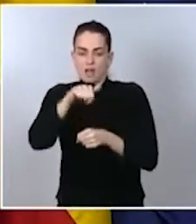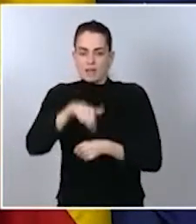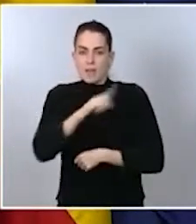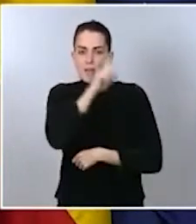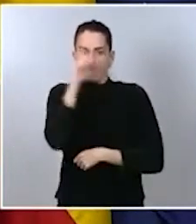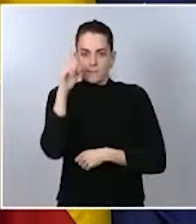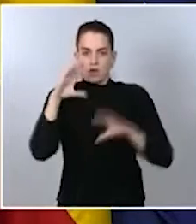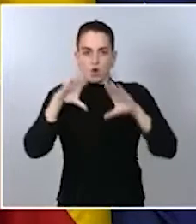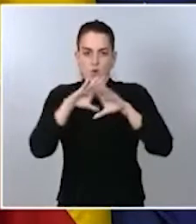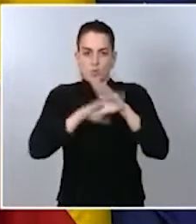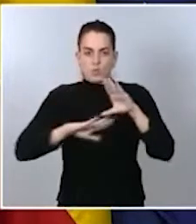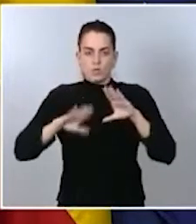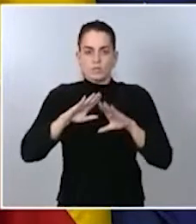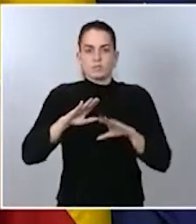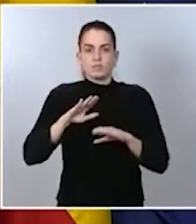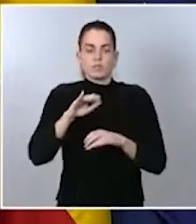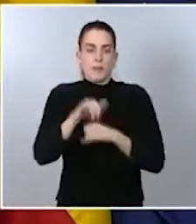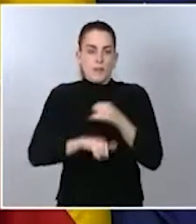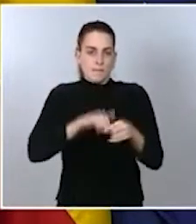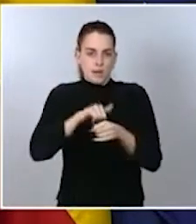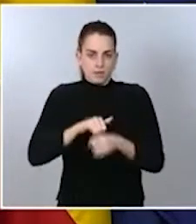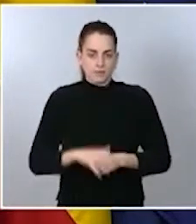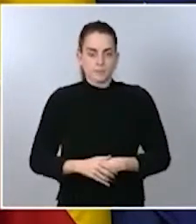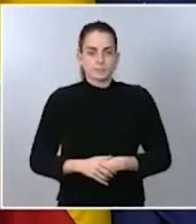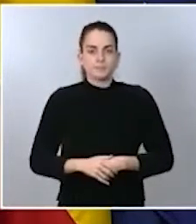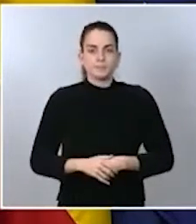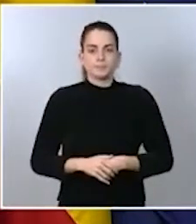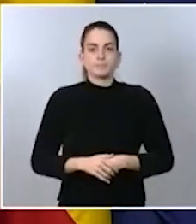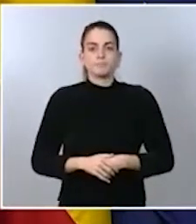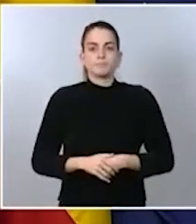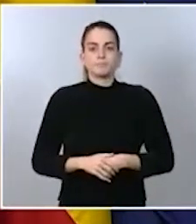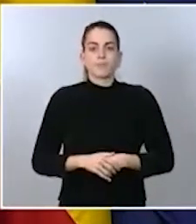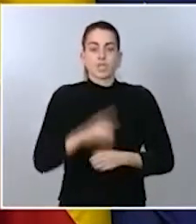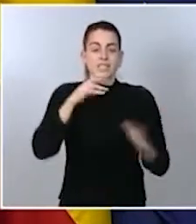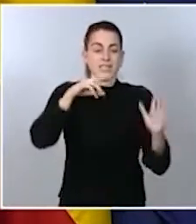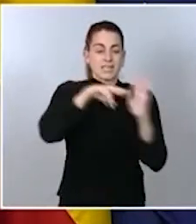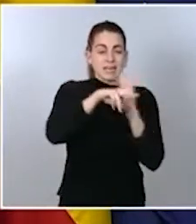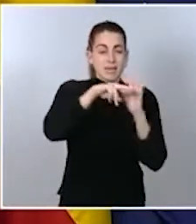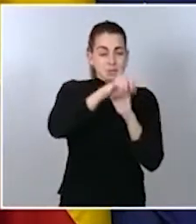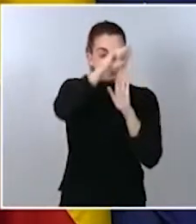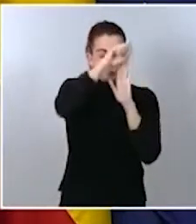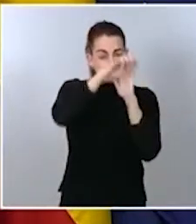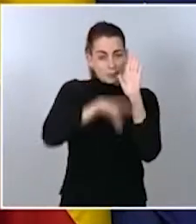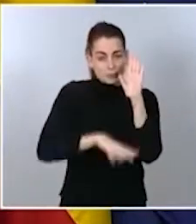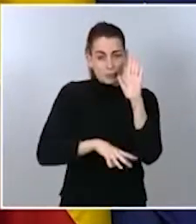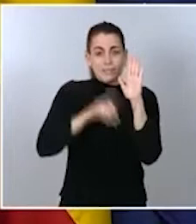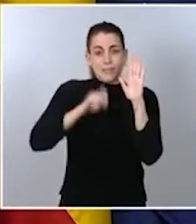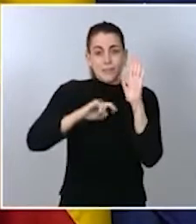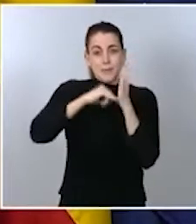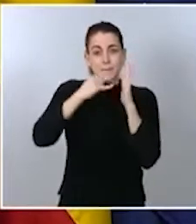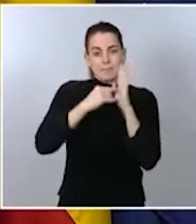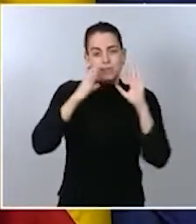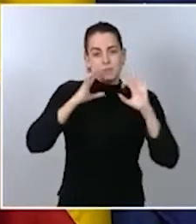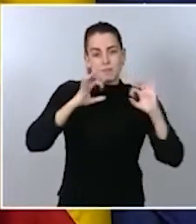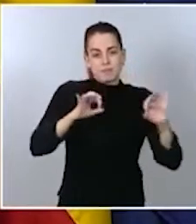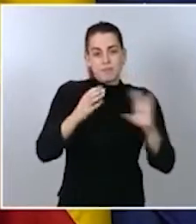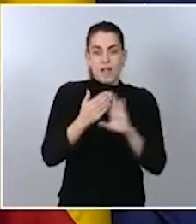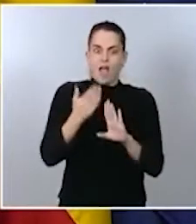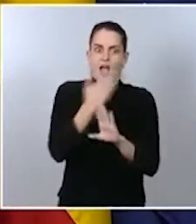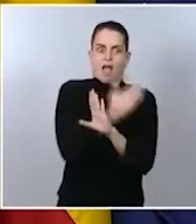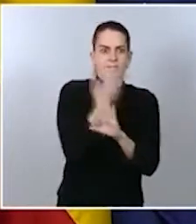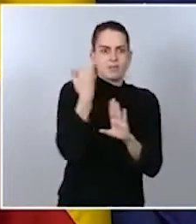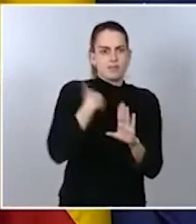madrid-barajas toda esta malla de recursos y planes específicos activados con antelación han